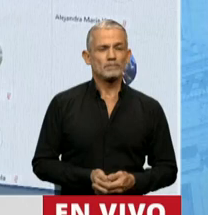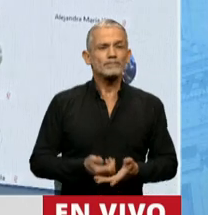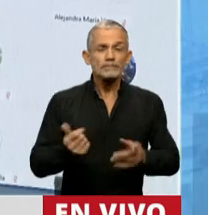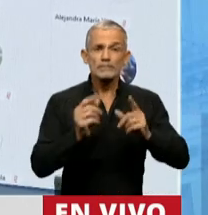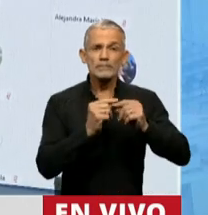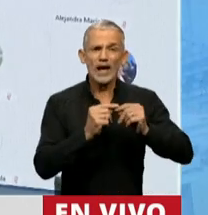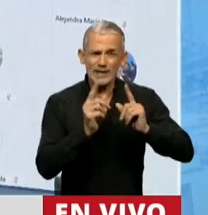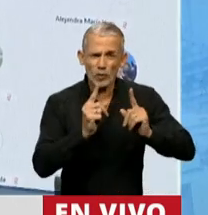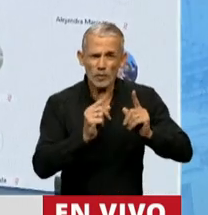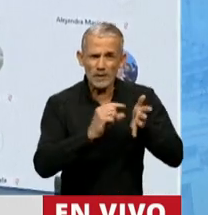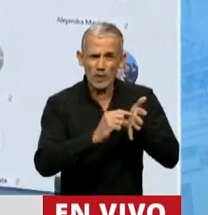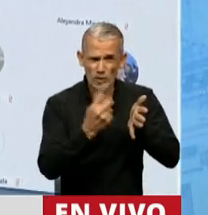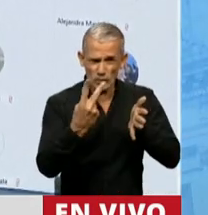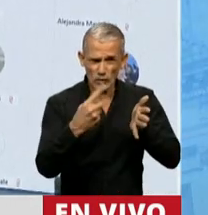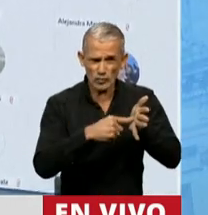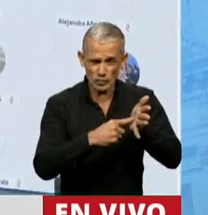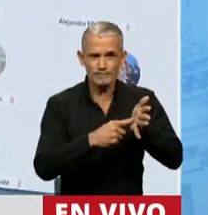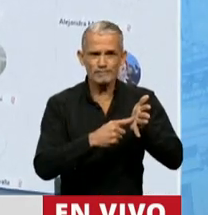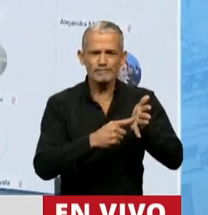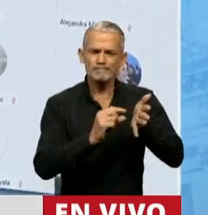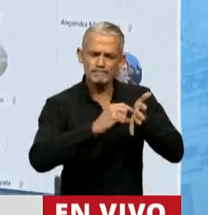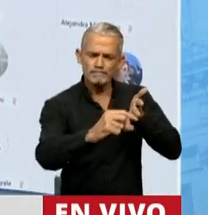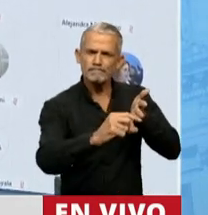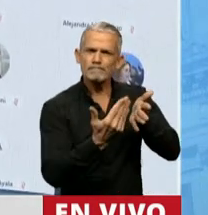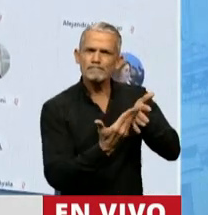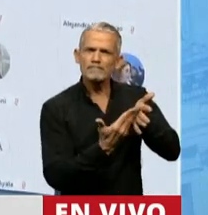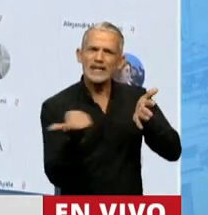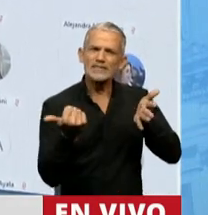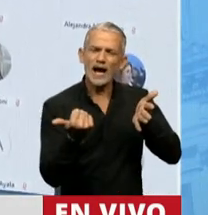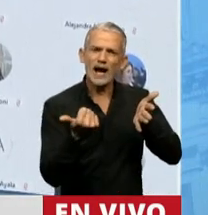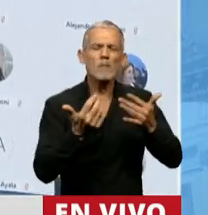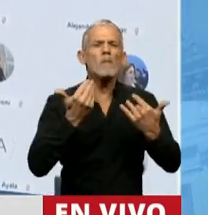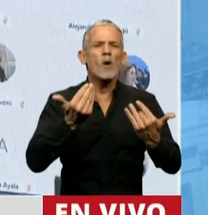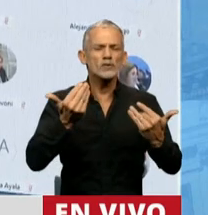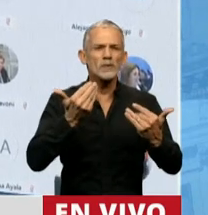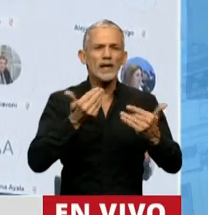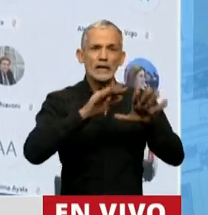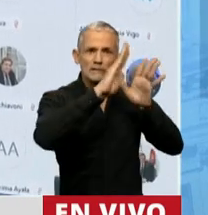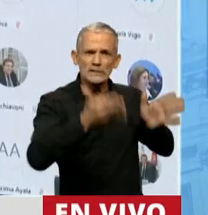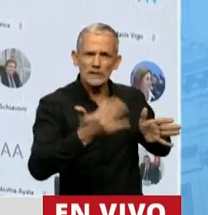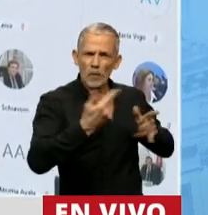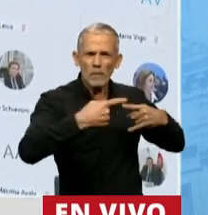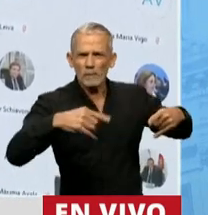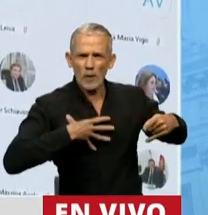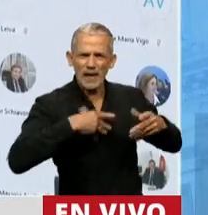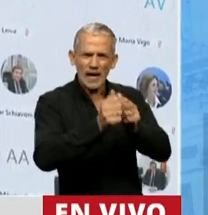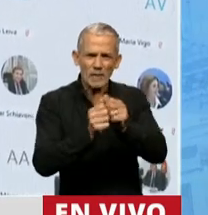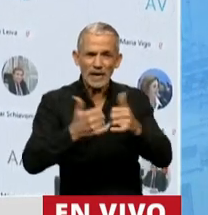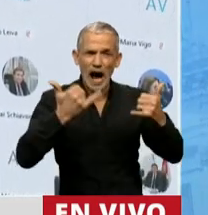El artículo mismo además elimina la posibilidad de la venta de activos del Fondo de